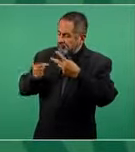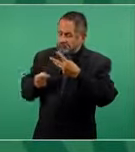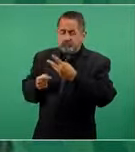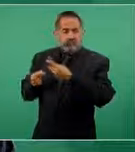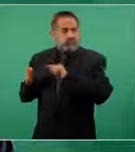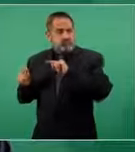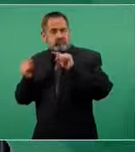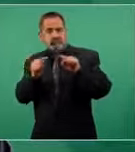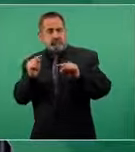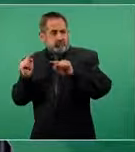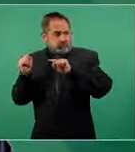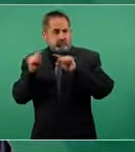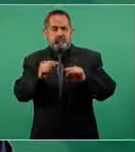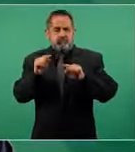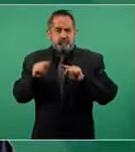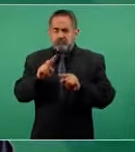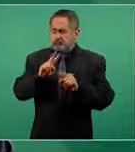normal,